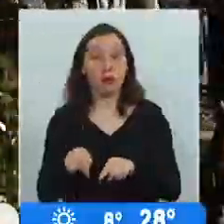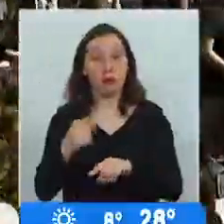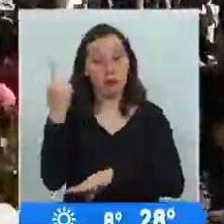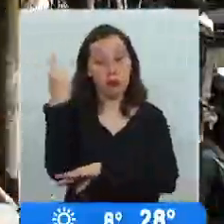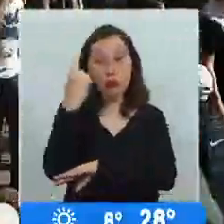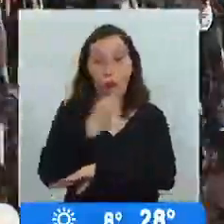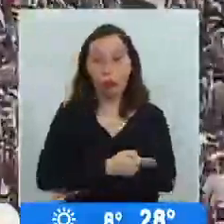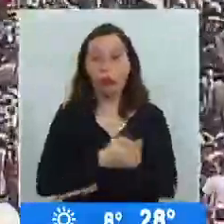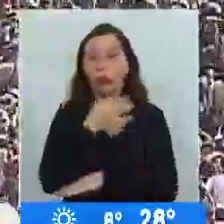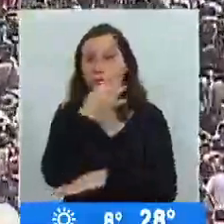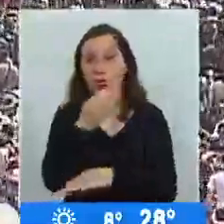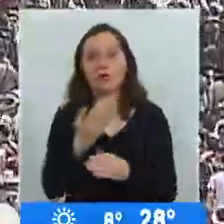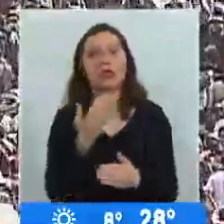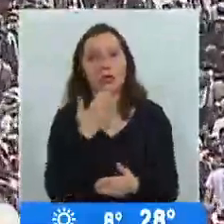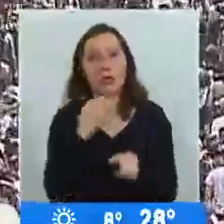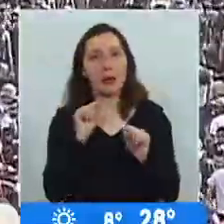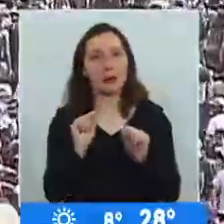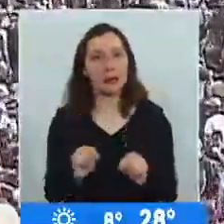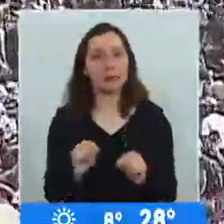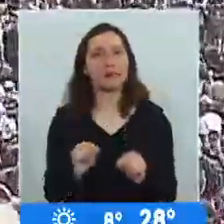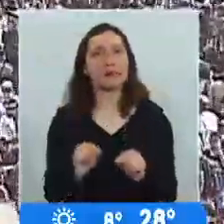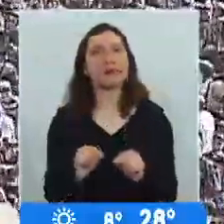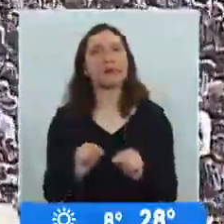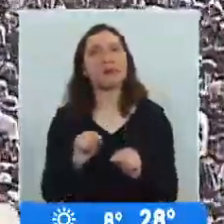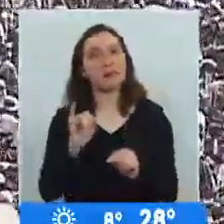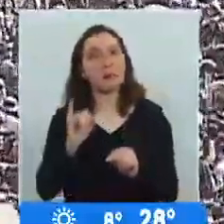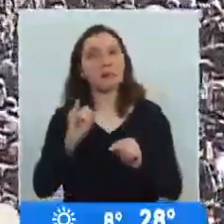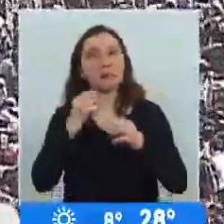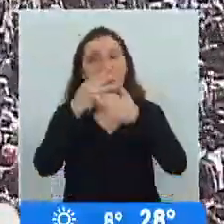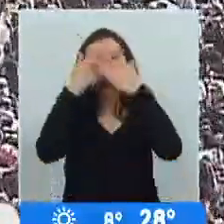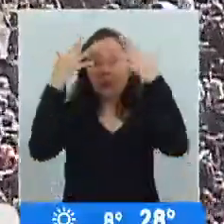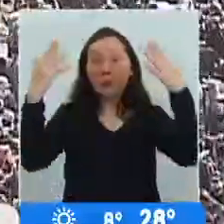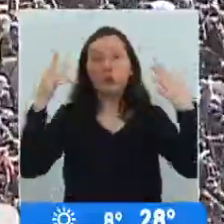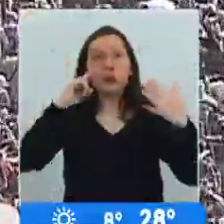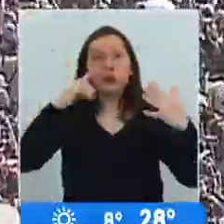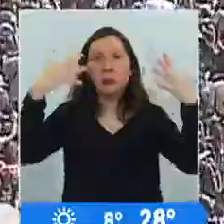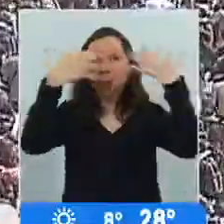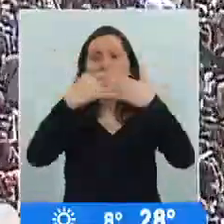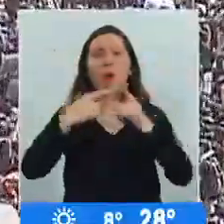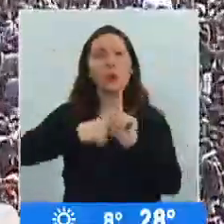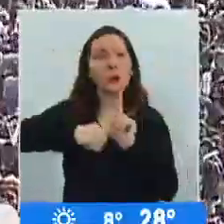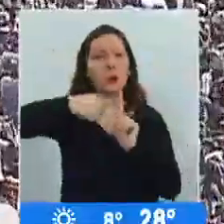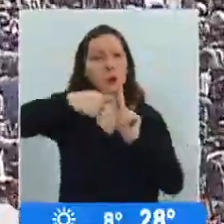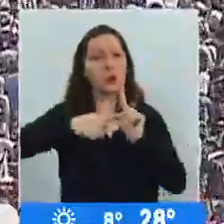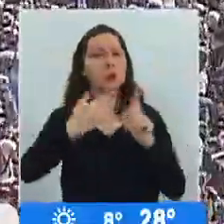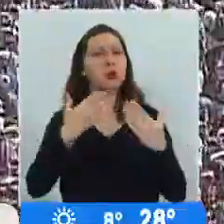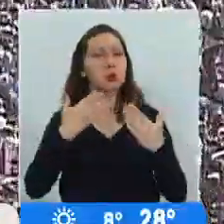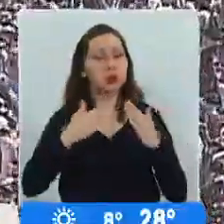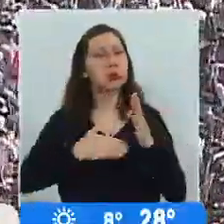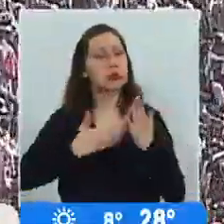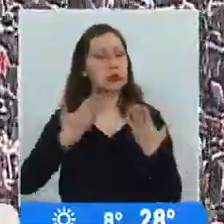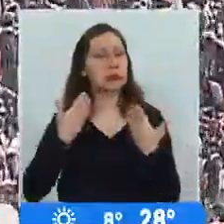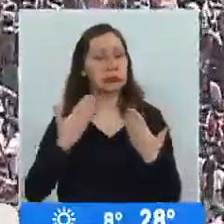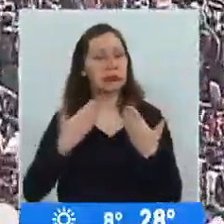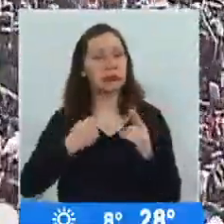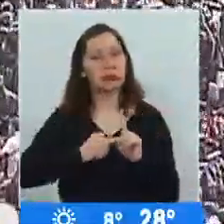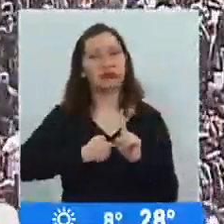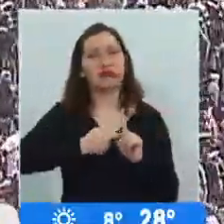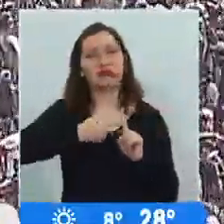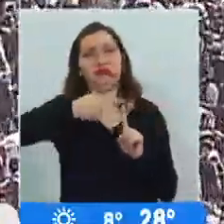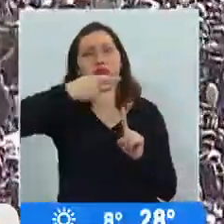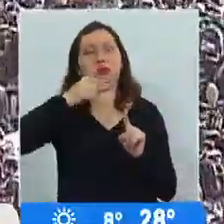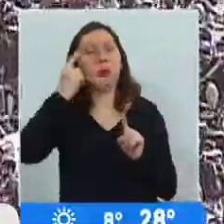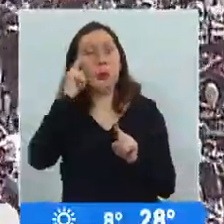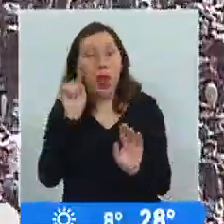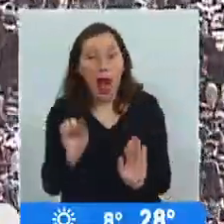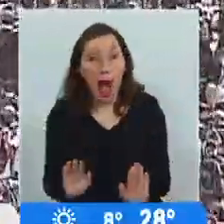que hay que destacarlo también, que hemos tenido cielos completamente despejados, claro, una temperatura bastante alta, que claro,